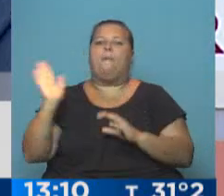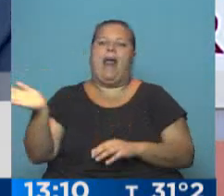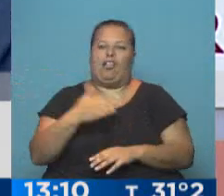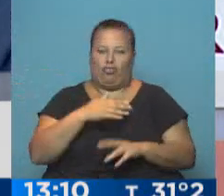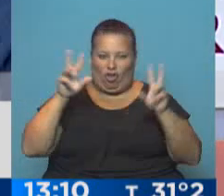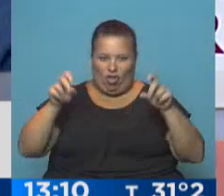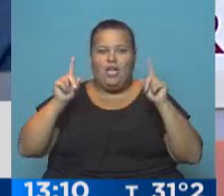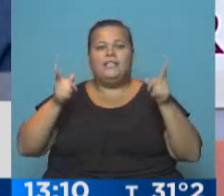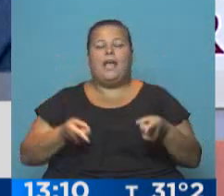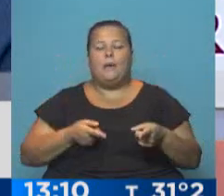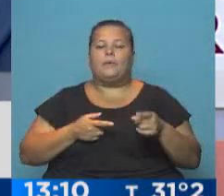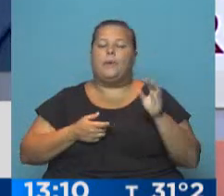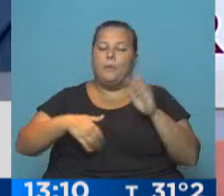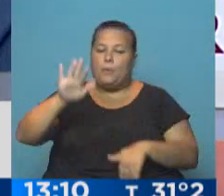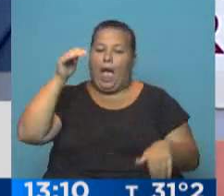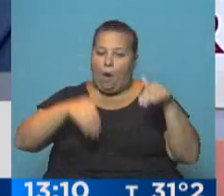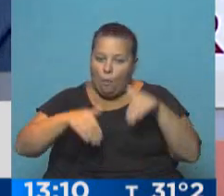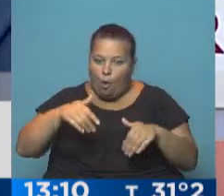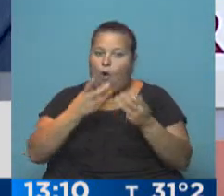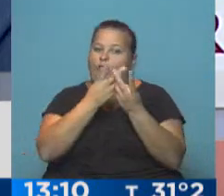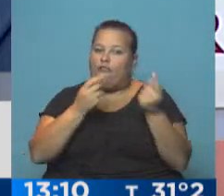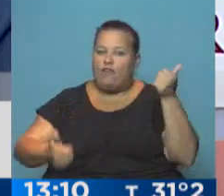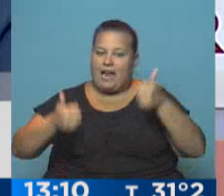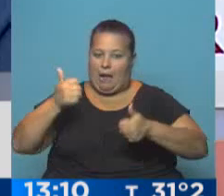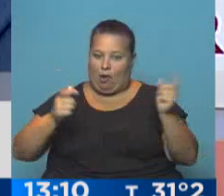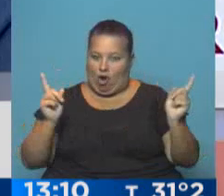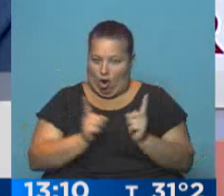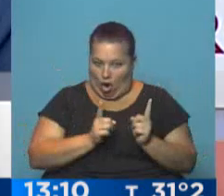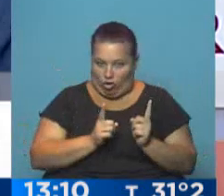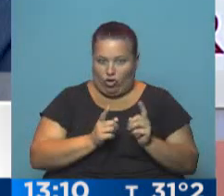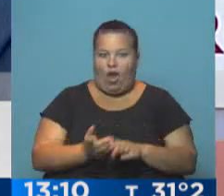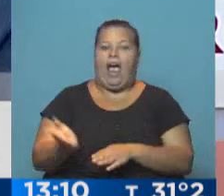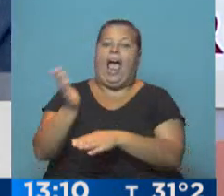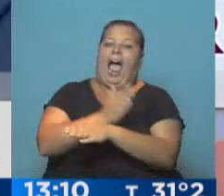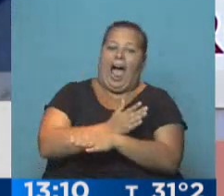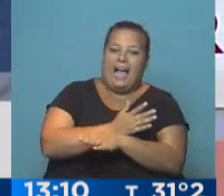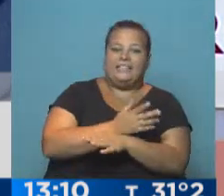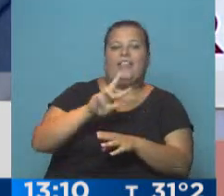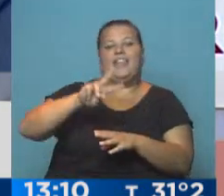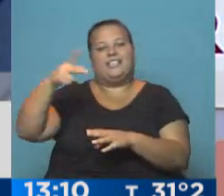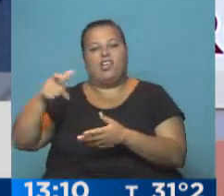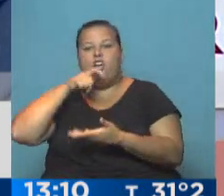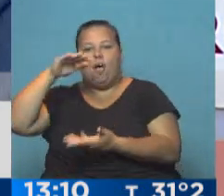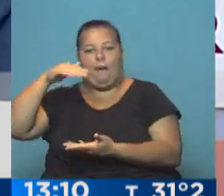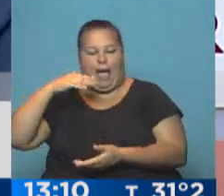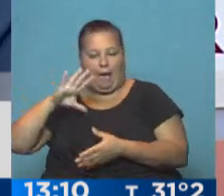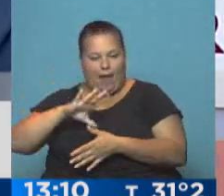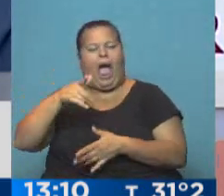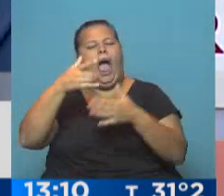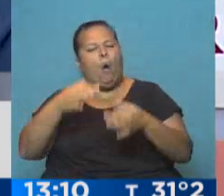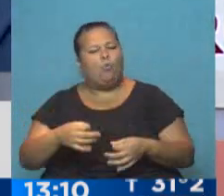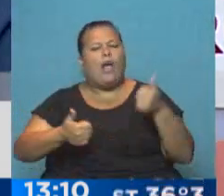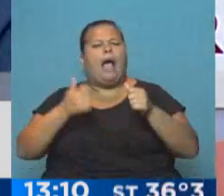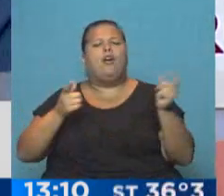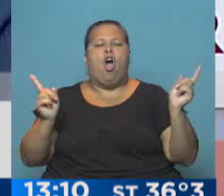principio. Y van a ser las elecciones cuando termine el campeonato corto, sí. Y antes de que empiece la Copa América del Centenario. Justo, el